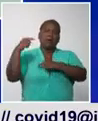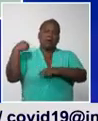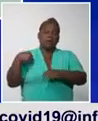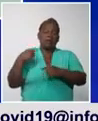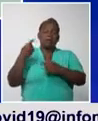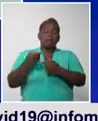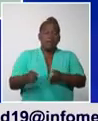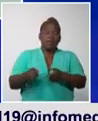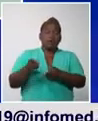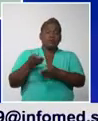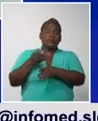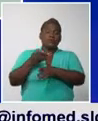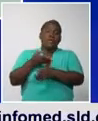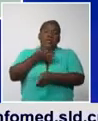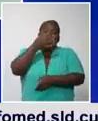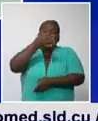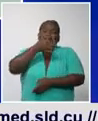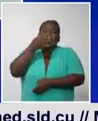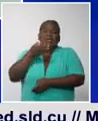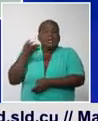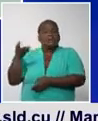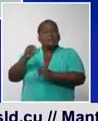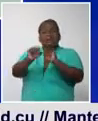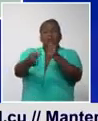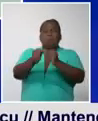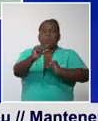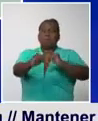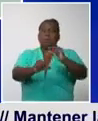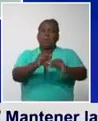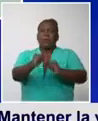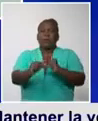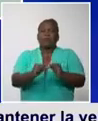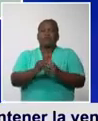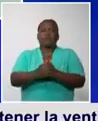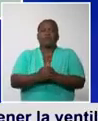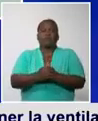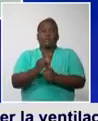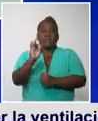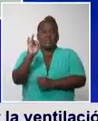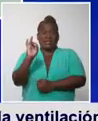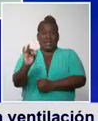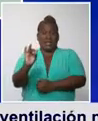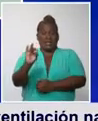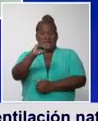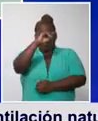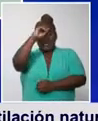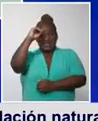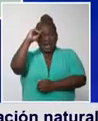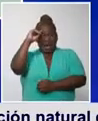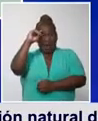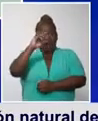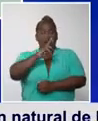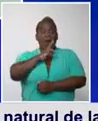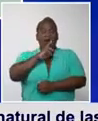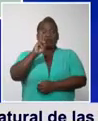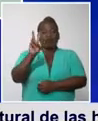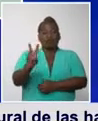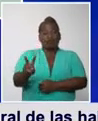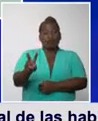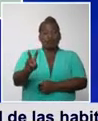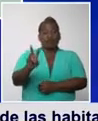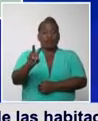que ellos vienen logrando un control. Manicaragua con 7, Sagua la Grande con 2, igual que Santa